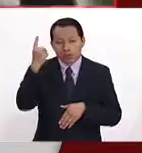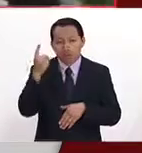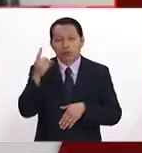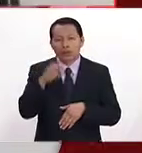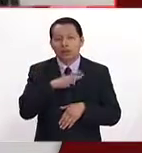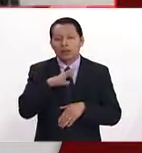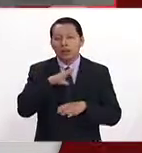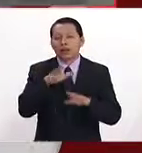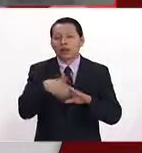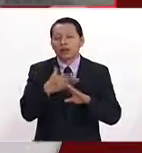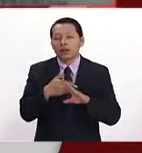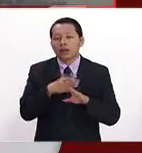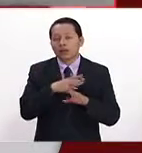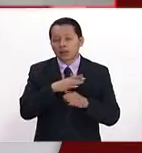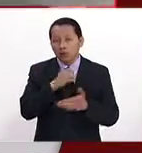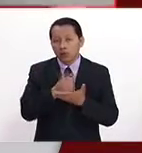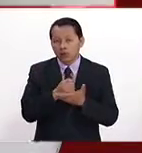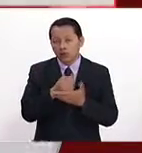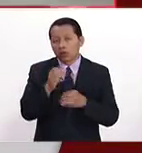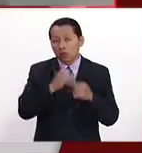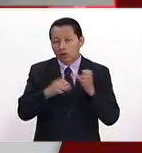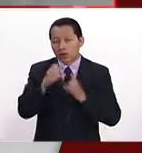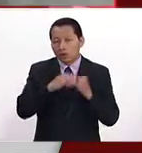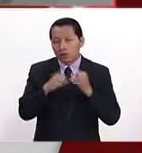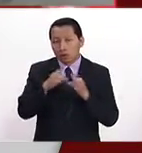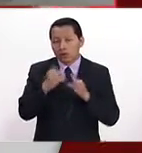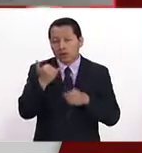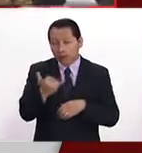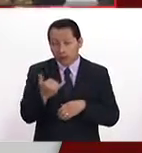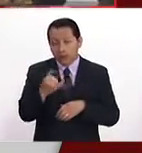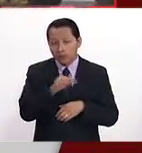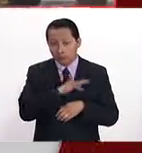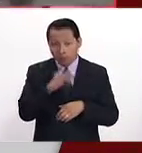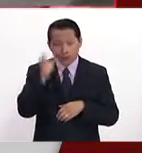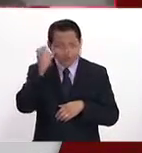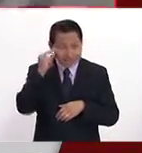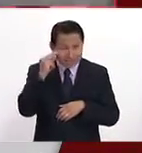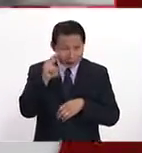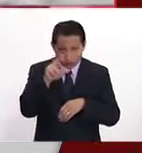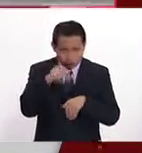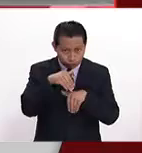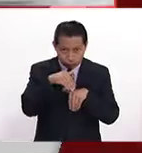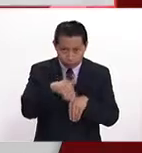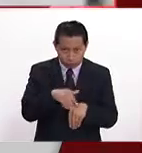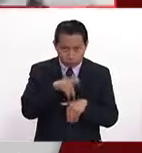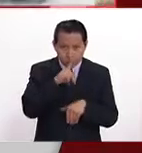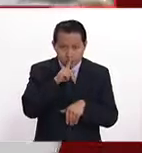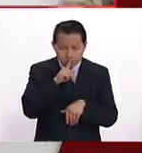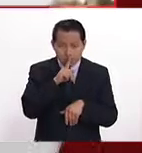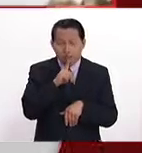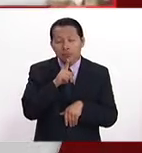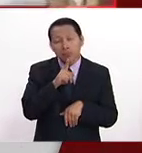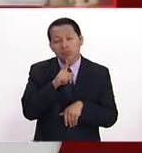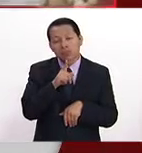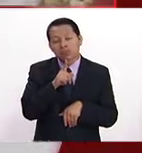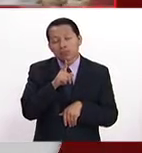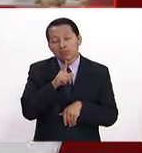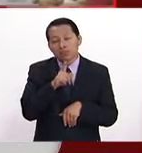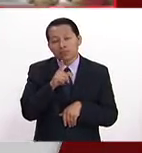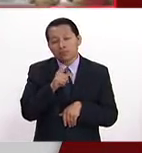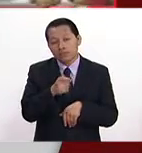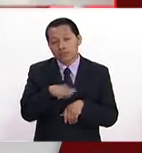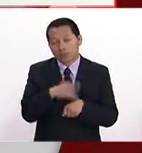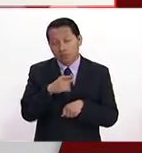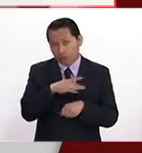que le impactaría esto en términos económicos comerciales. Y si China no lo cumple, que es prácticamente el comprador